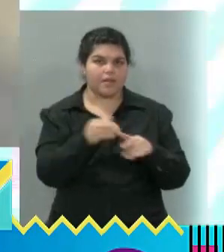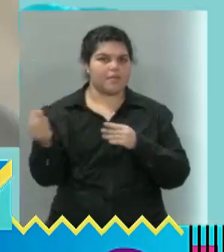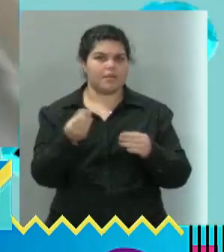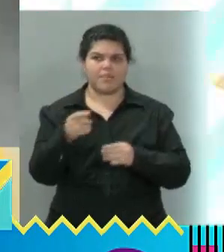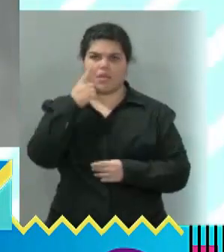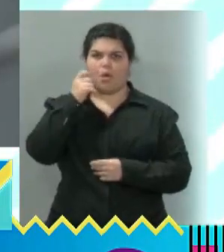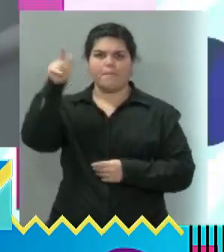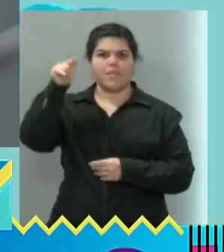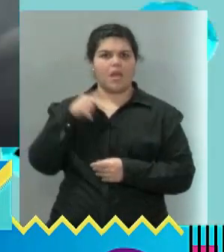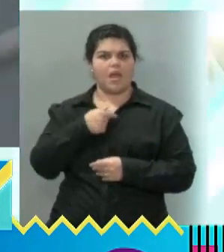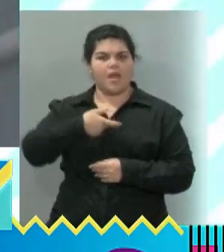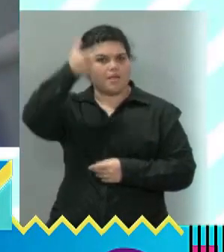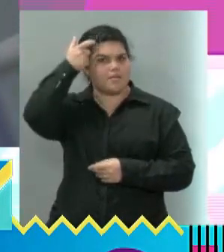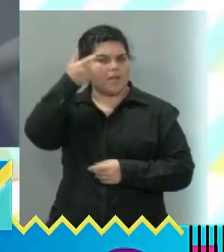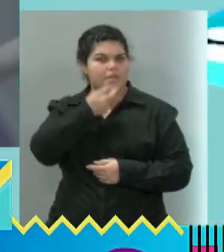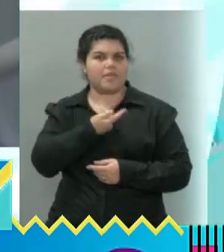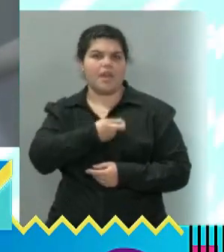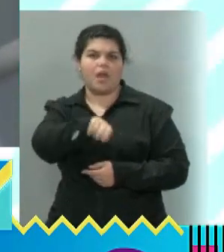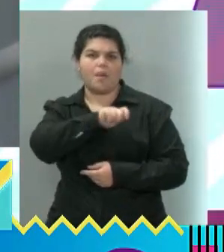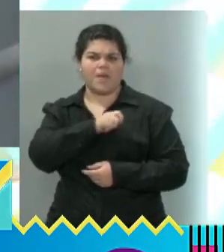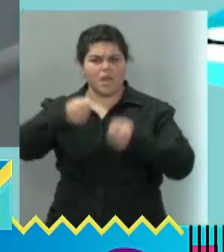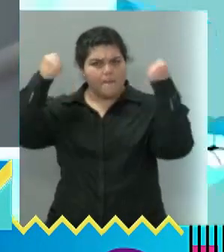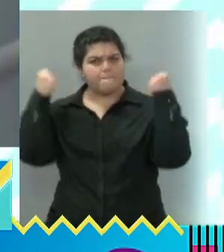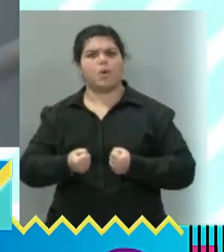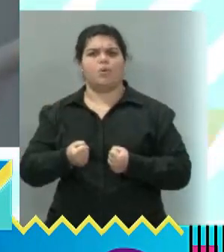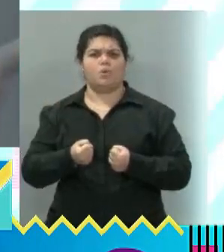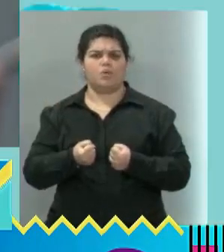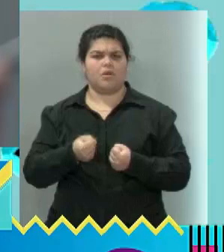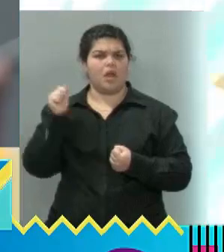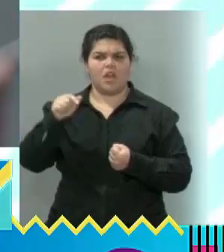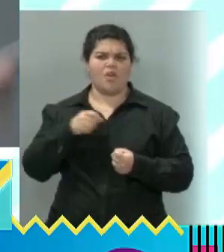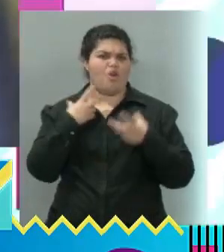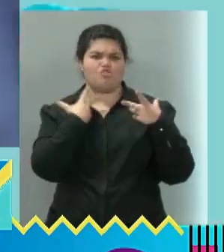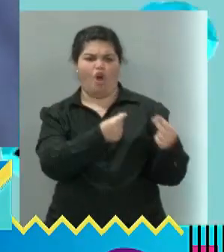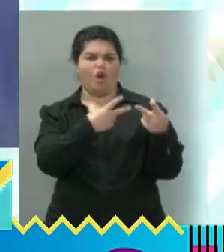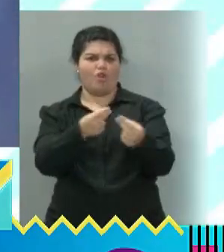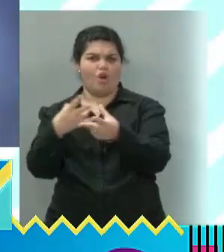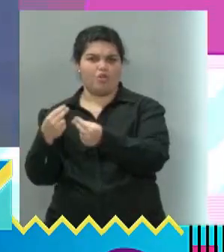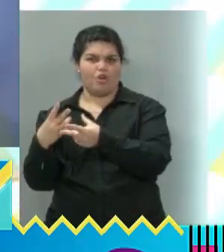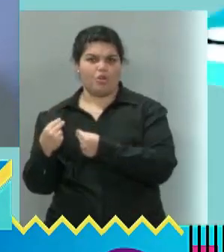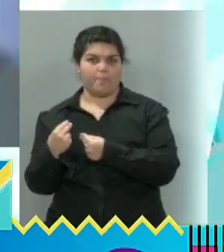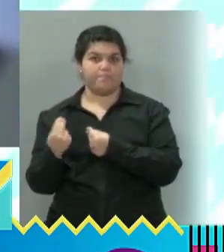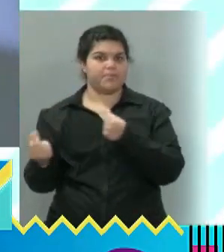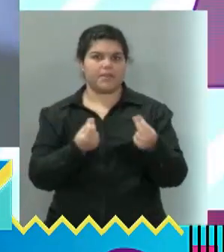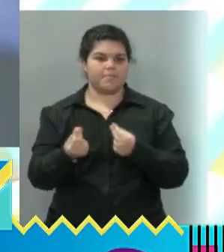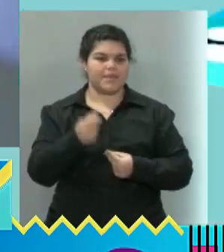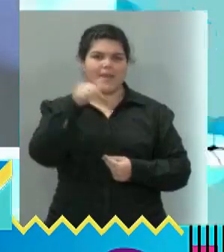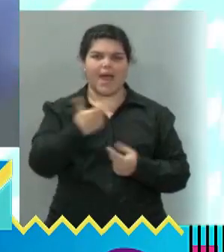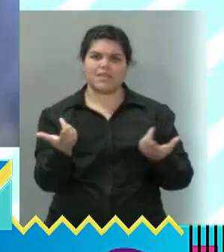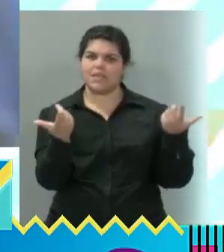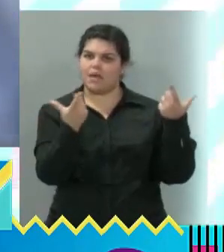dura, muy dura, y va a rechazarlas inmediatamente. Pero esta Asamblea General Constituyente,